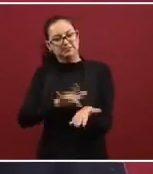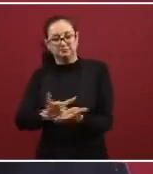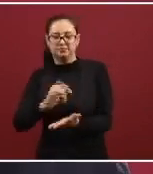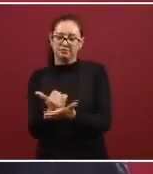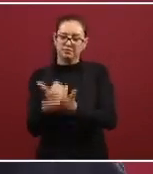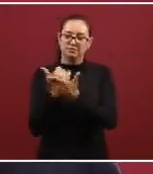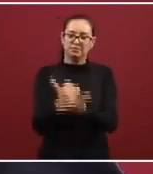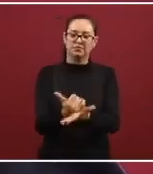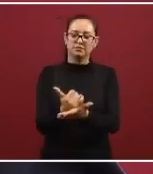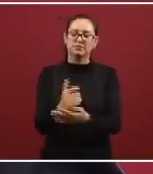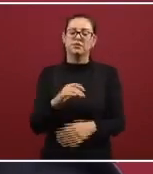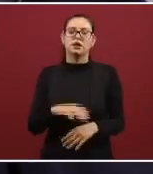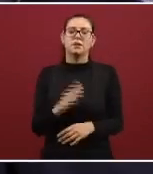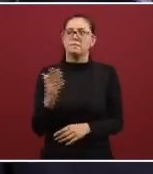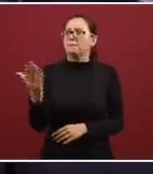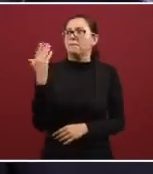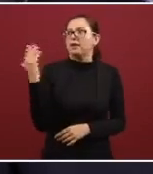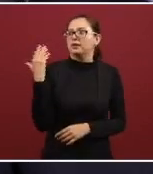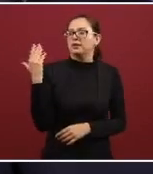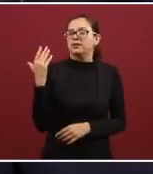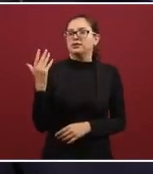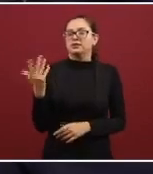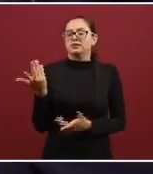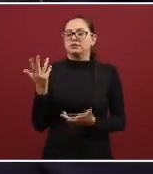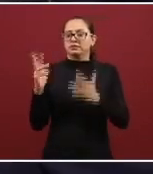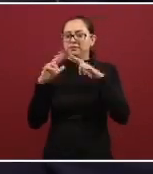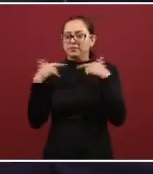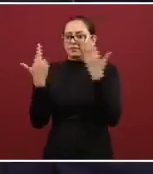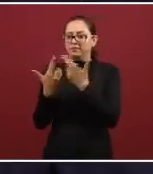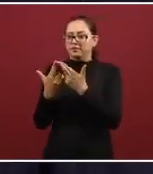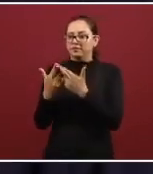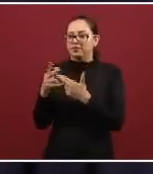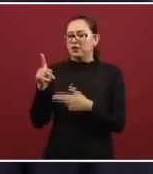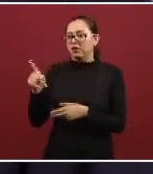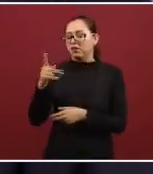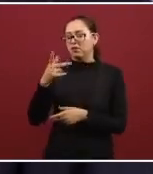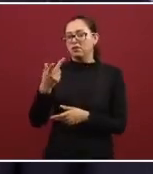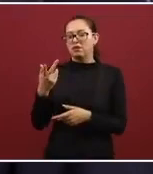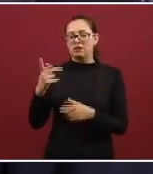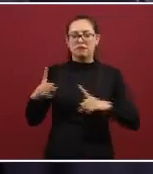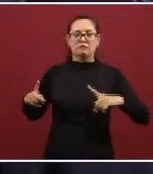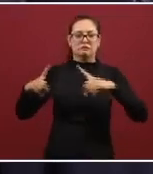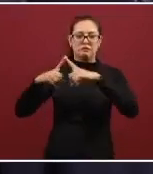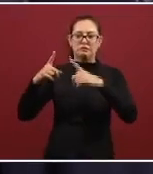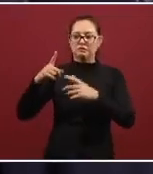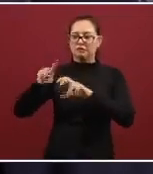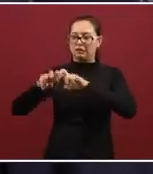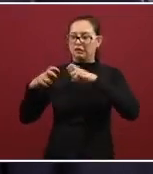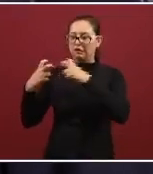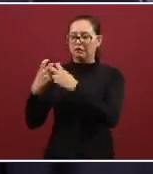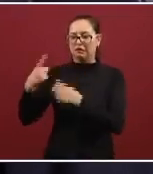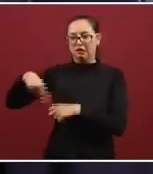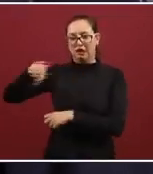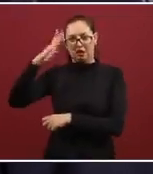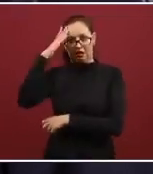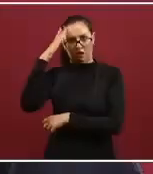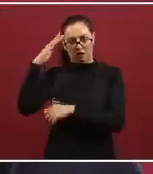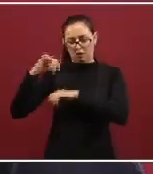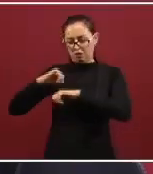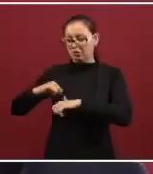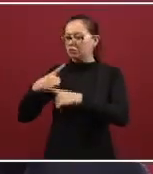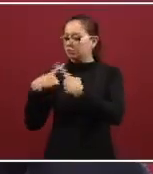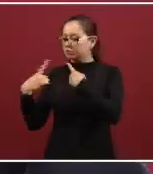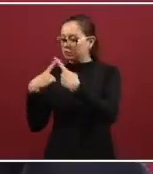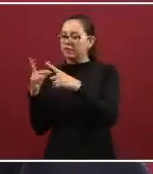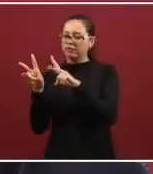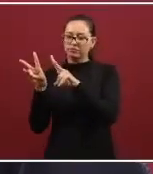Acabo de tener una reunión con los integrantes del Episcopado y un tema que se trató